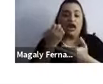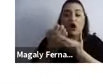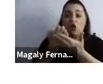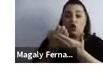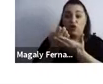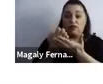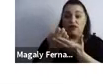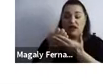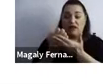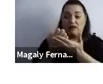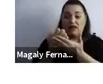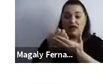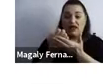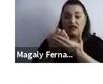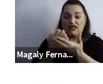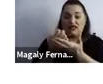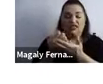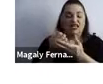económicamente replicables ni son